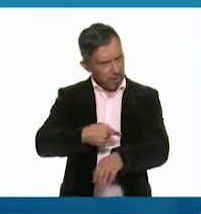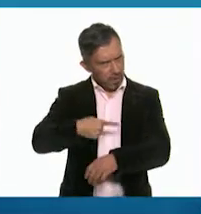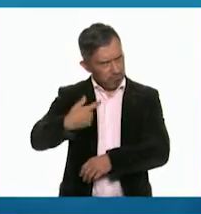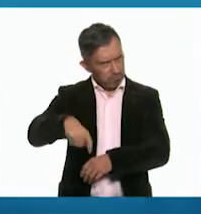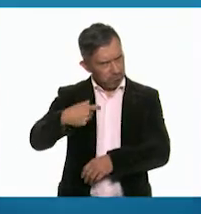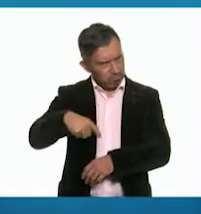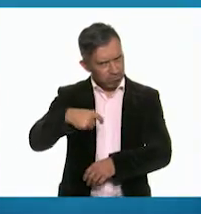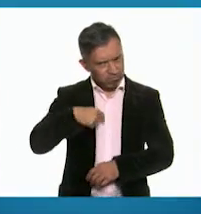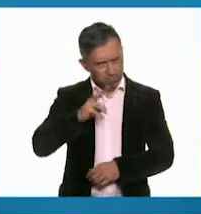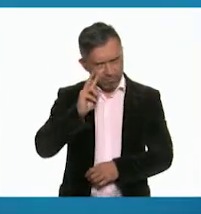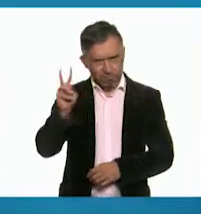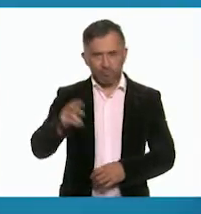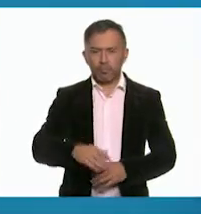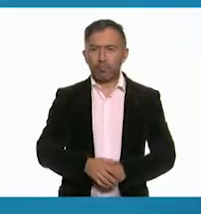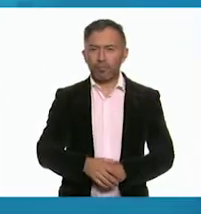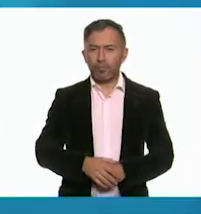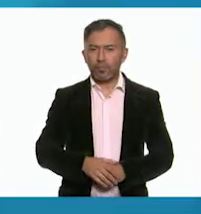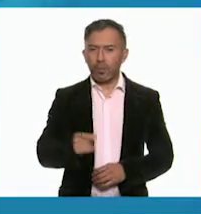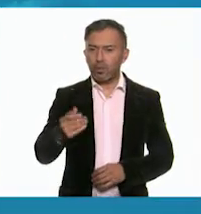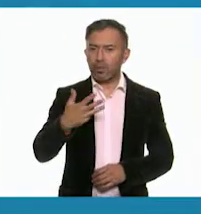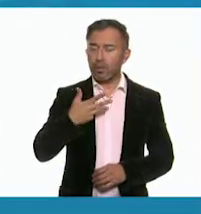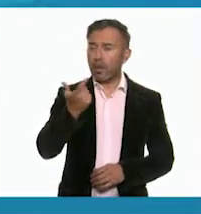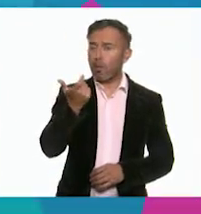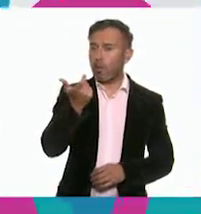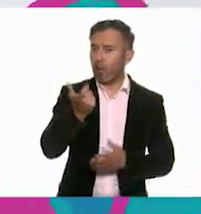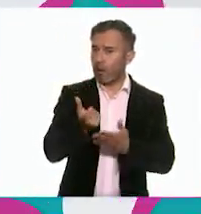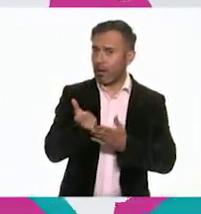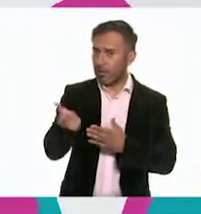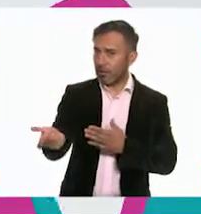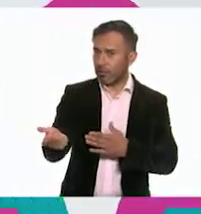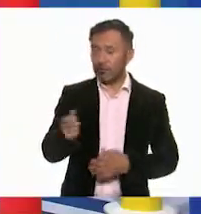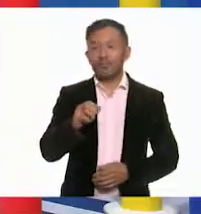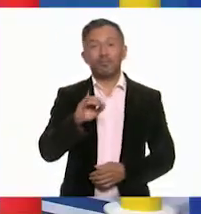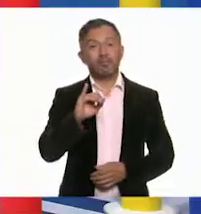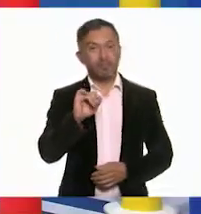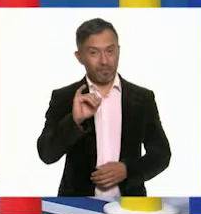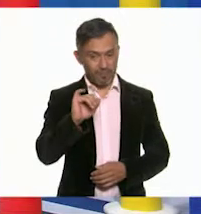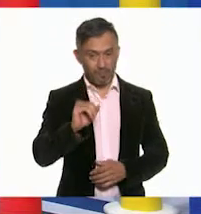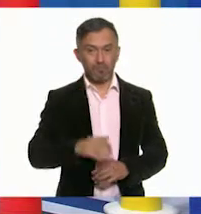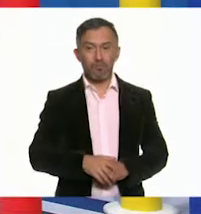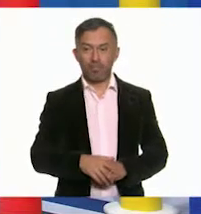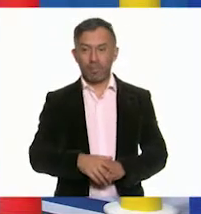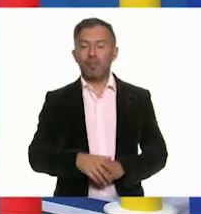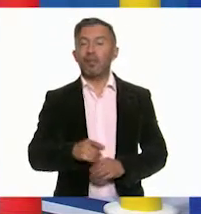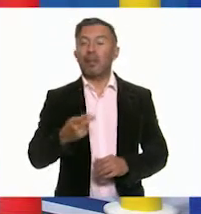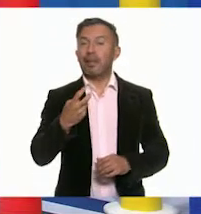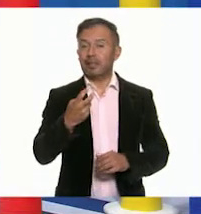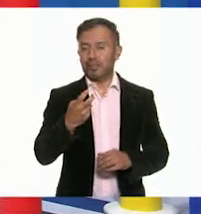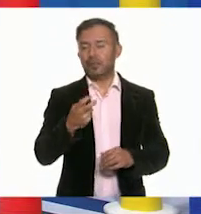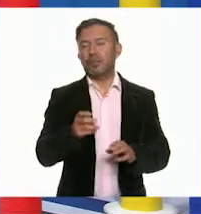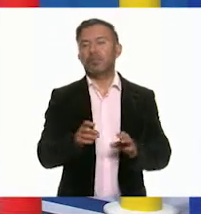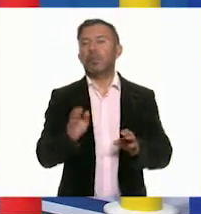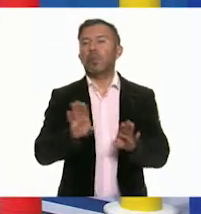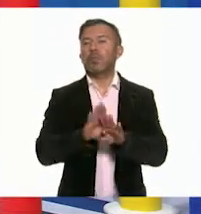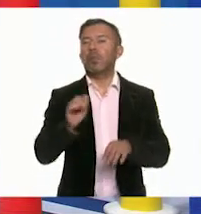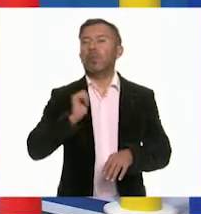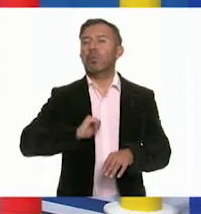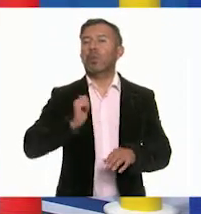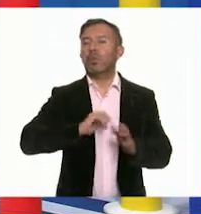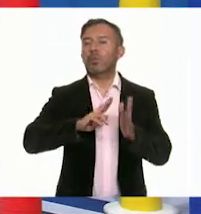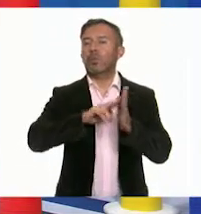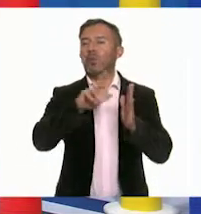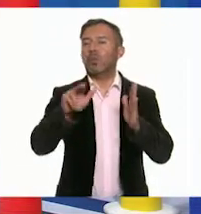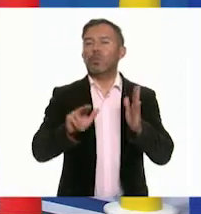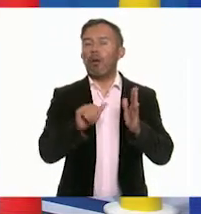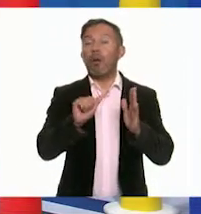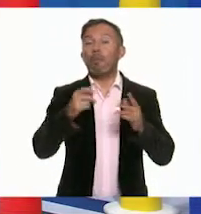Miren, hasta le está dando una moneda. Así es, la elaboración de estos retratos estaba reservada para aquellos